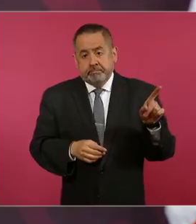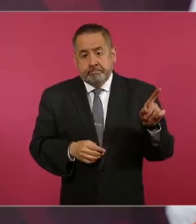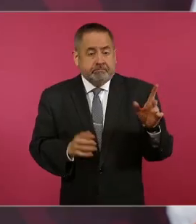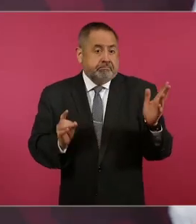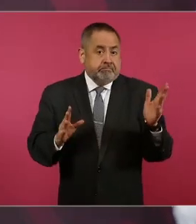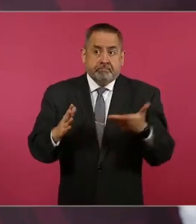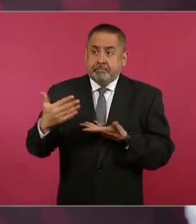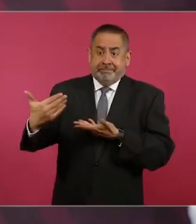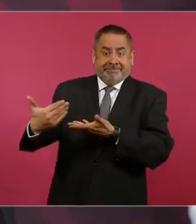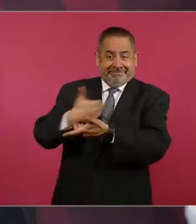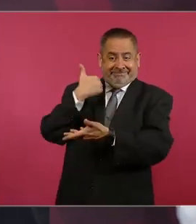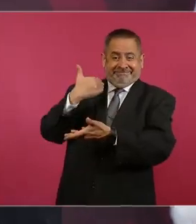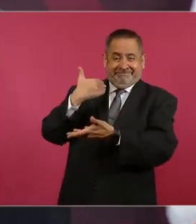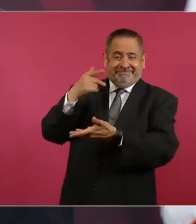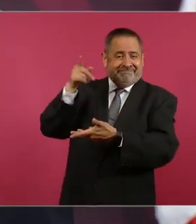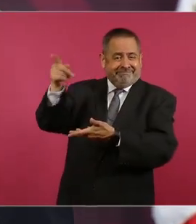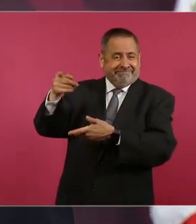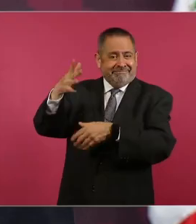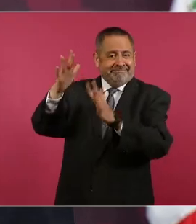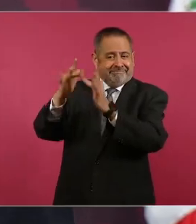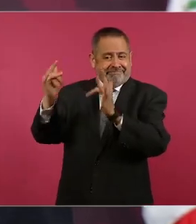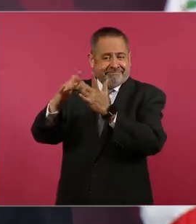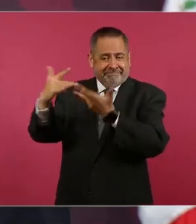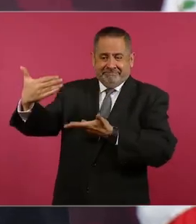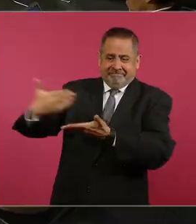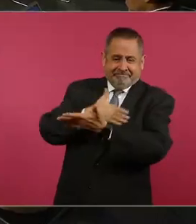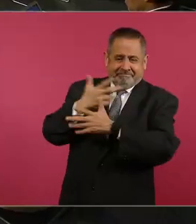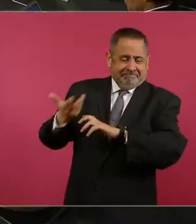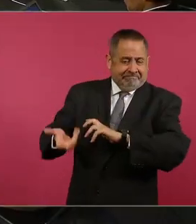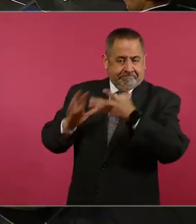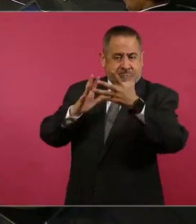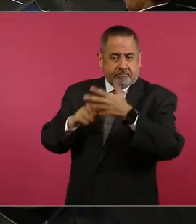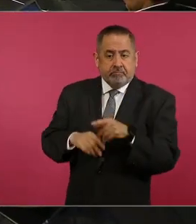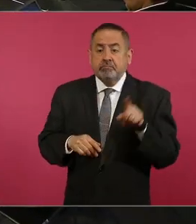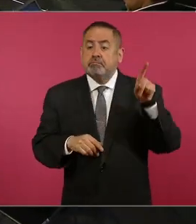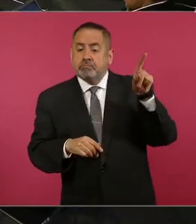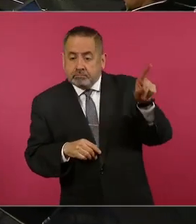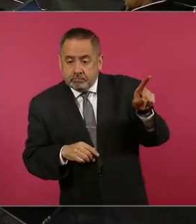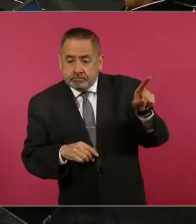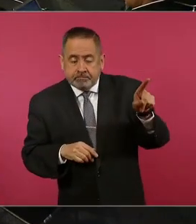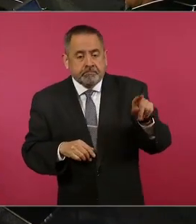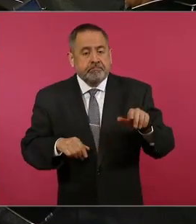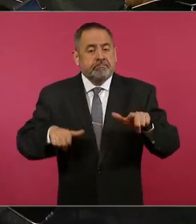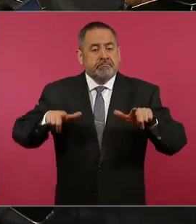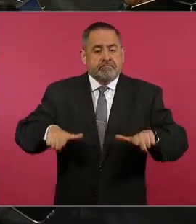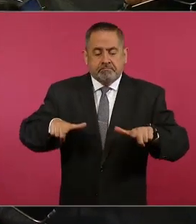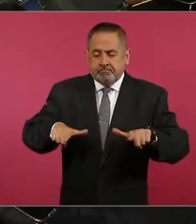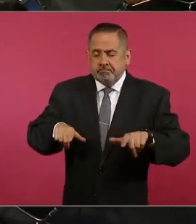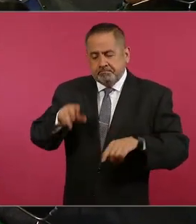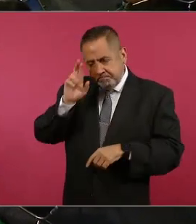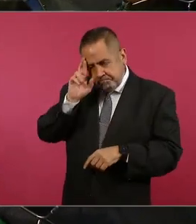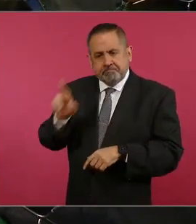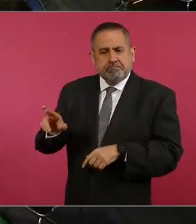en contra de la invasión francesa. Nunca reconoció a Maximiliano.